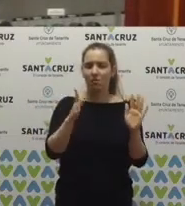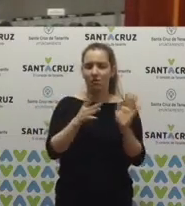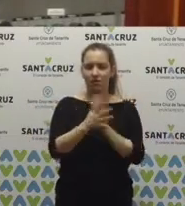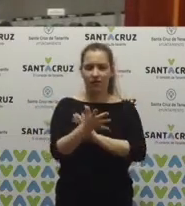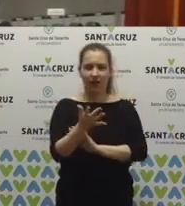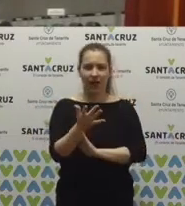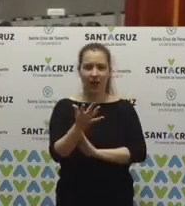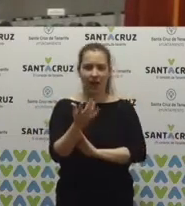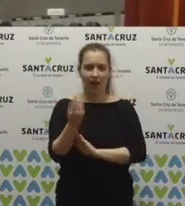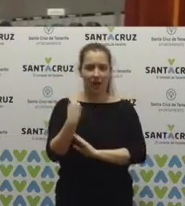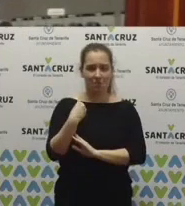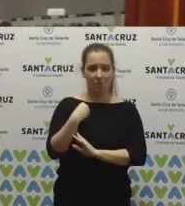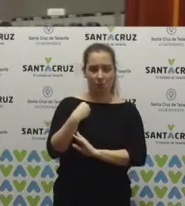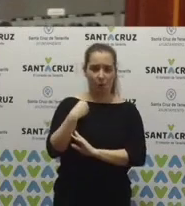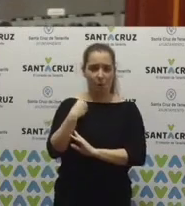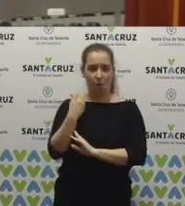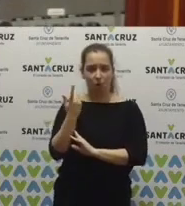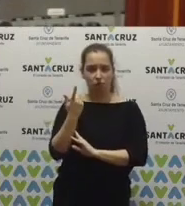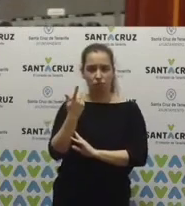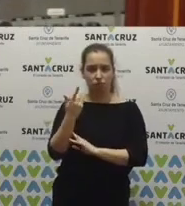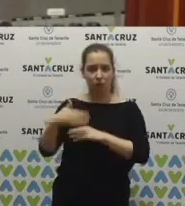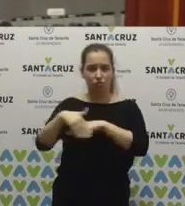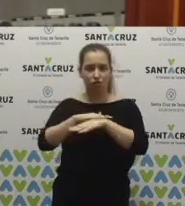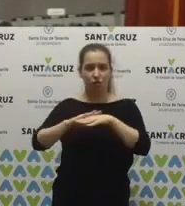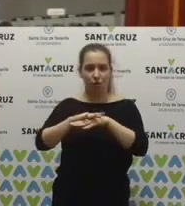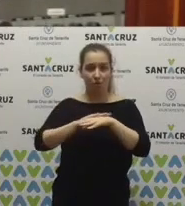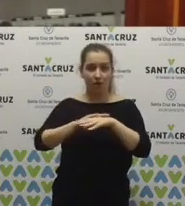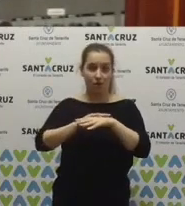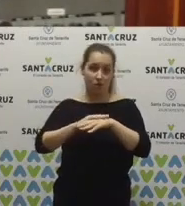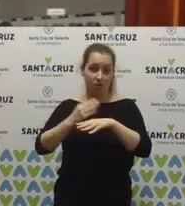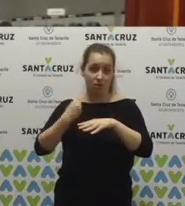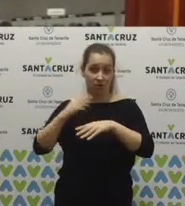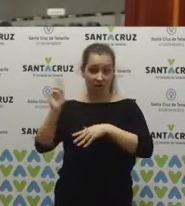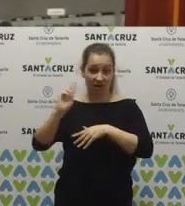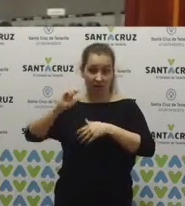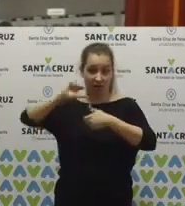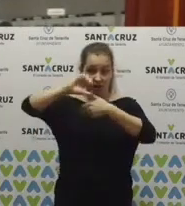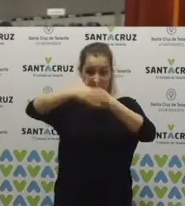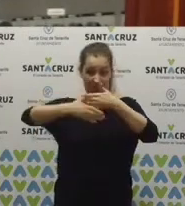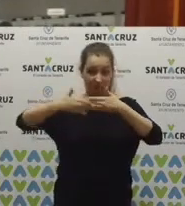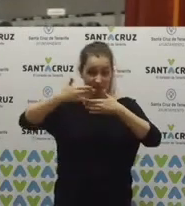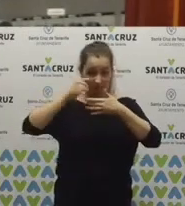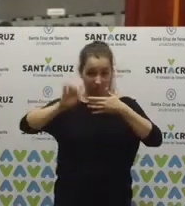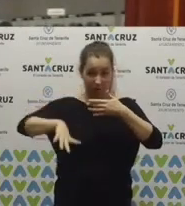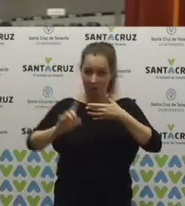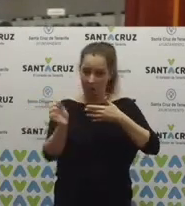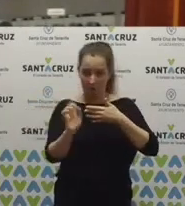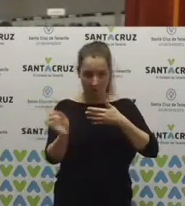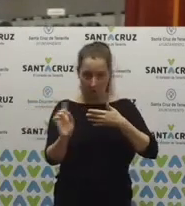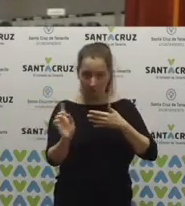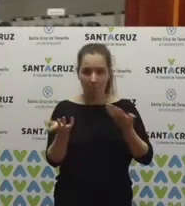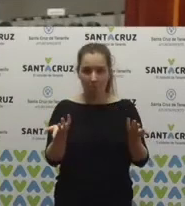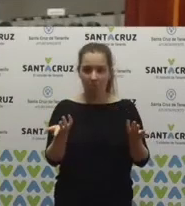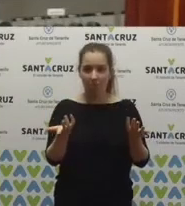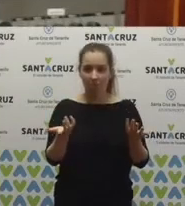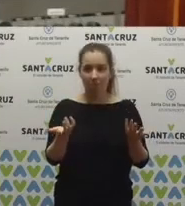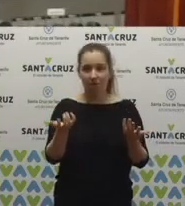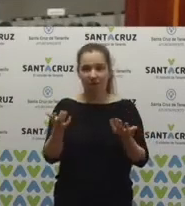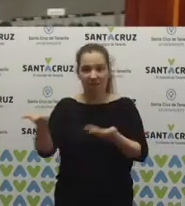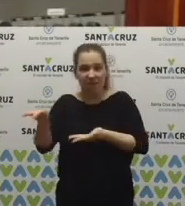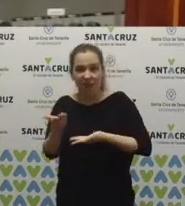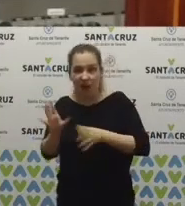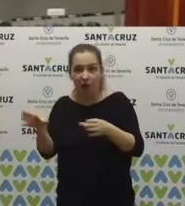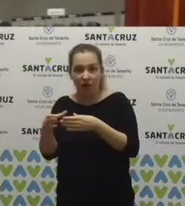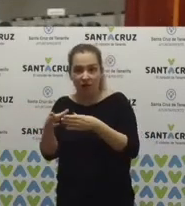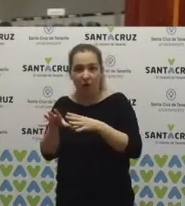no vamos a tener representantes de los distintos colectivos de okupas conformando el consejo social entiendo para esto para otras cosas y donde